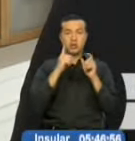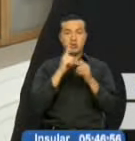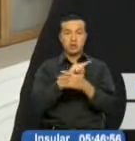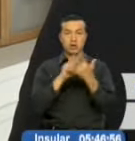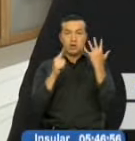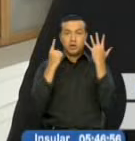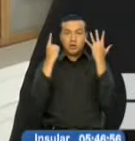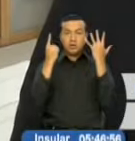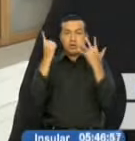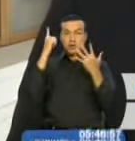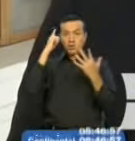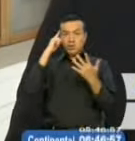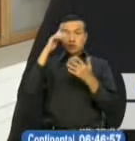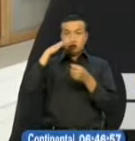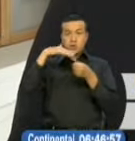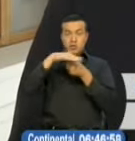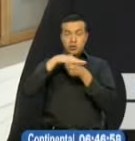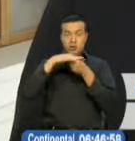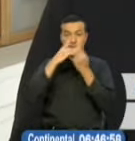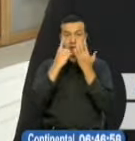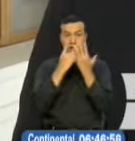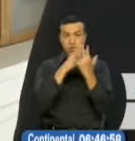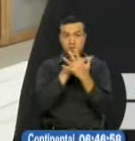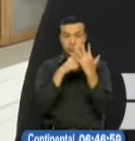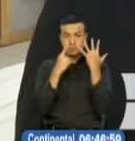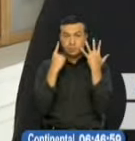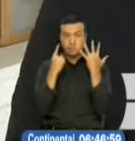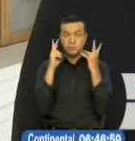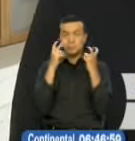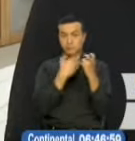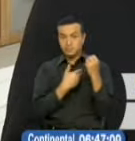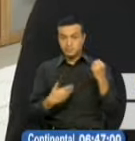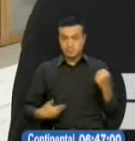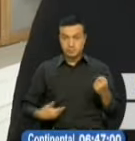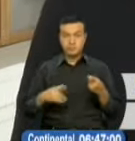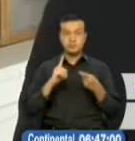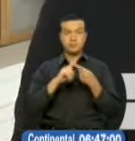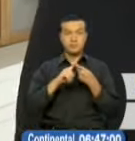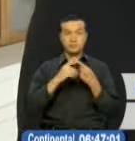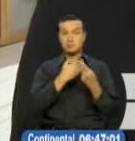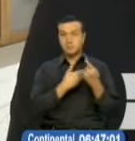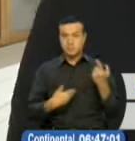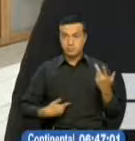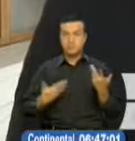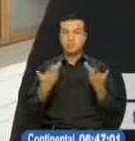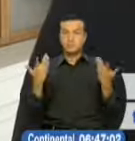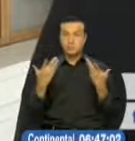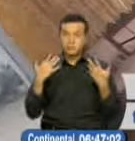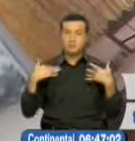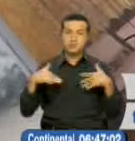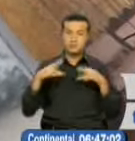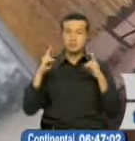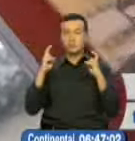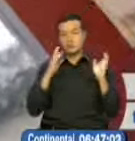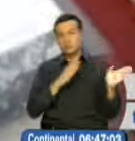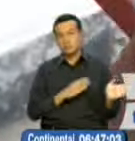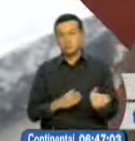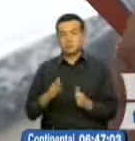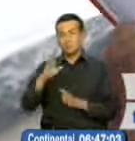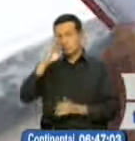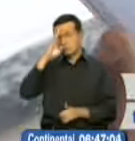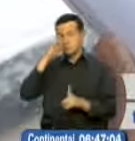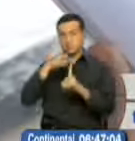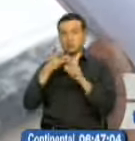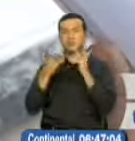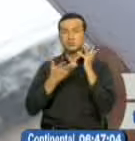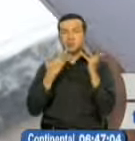6 sectores que conforman el gobierno, más información en particular de la Presidencia, sobre cómo funciona la Presidencia, la residencia, cosas por el estilo. Esto se hizo con el afán de